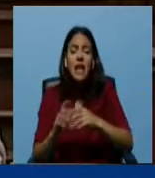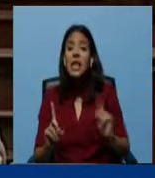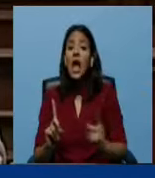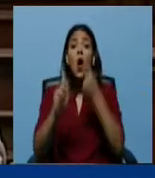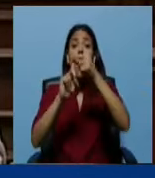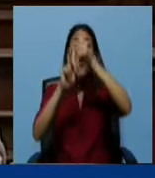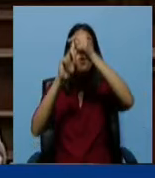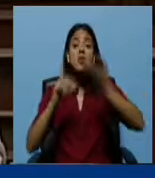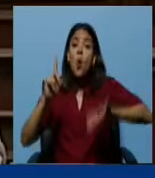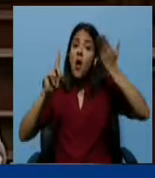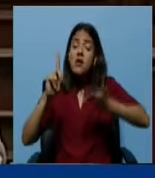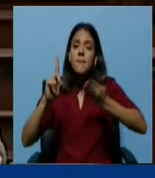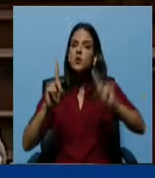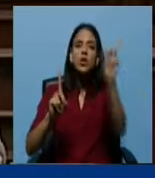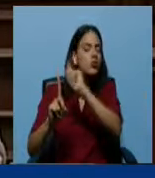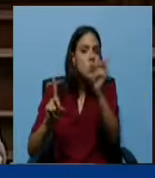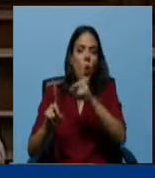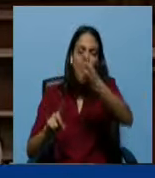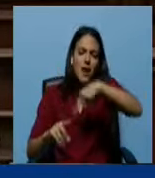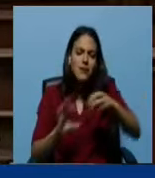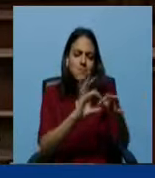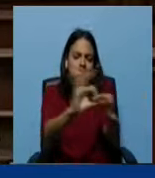Ni yo.